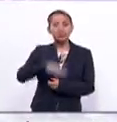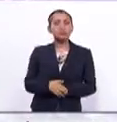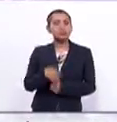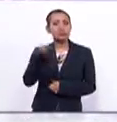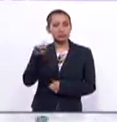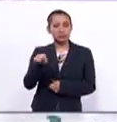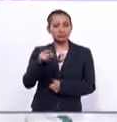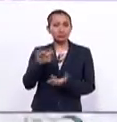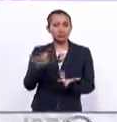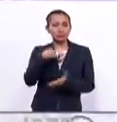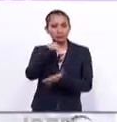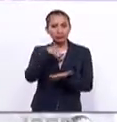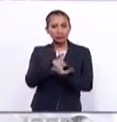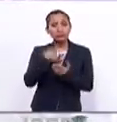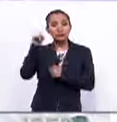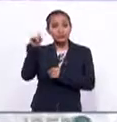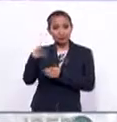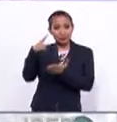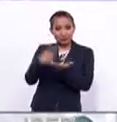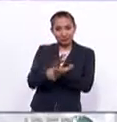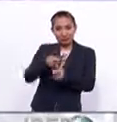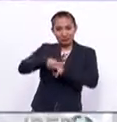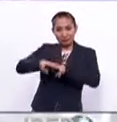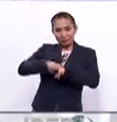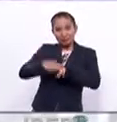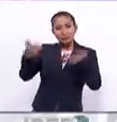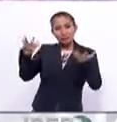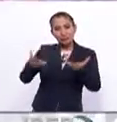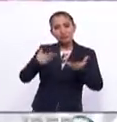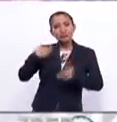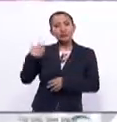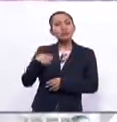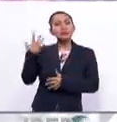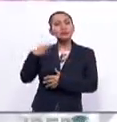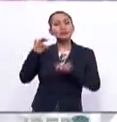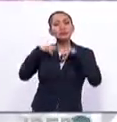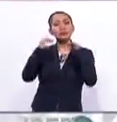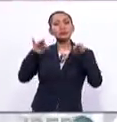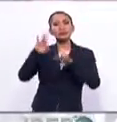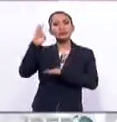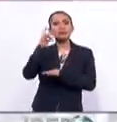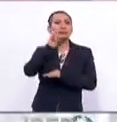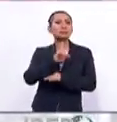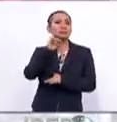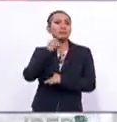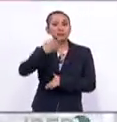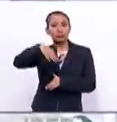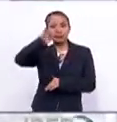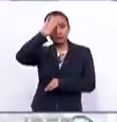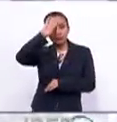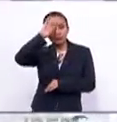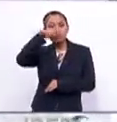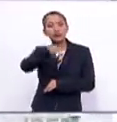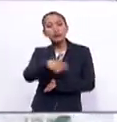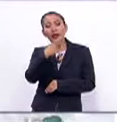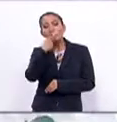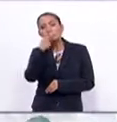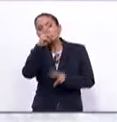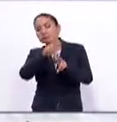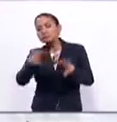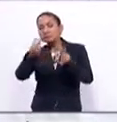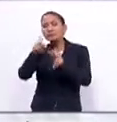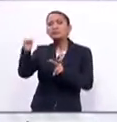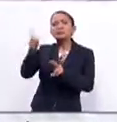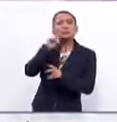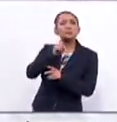país, en esta queridísima isla. Ahí mismo, en La Habana, se llevó a cabo el 10º Congreso de la Federación de Mujeres Cubanas, en el que se analiza